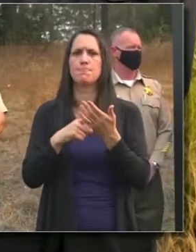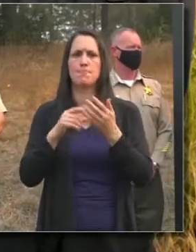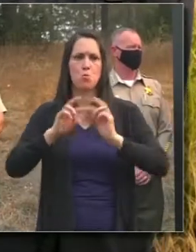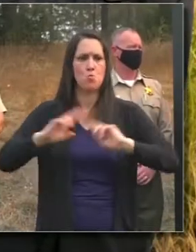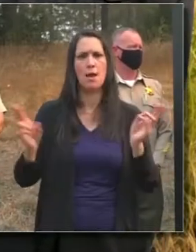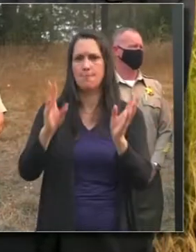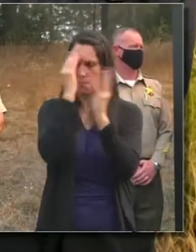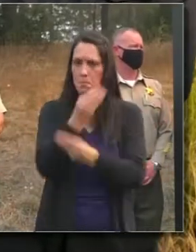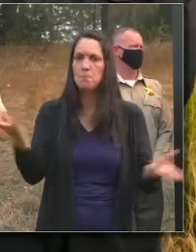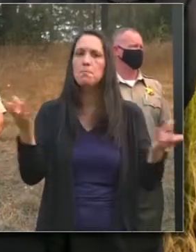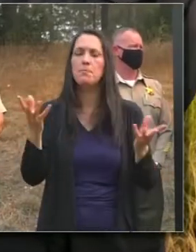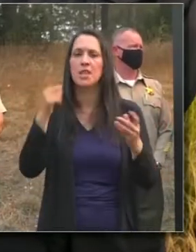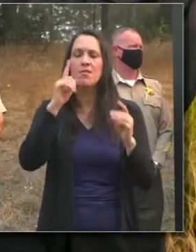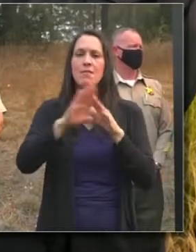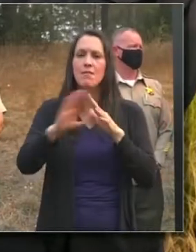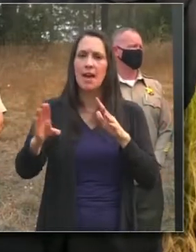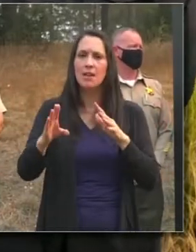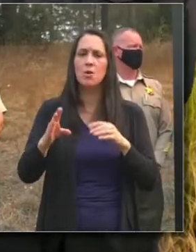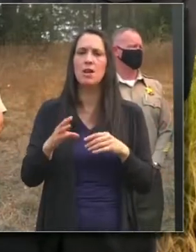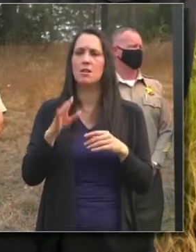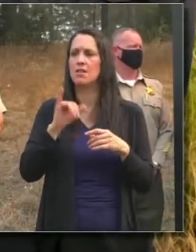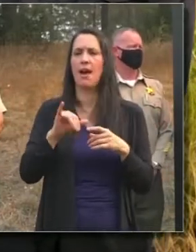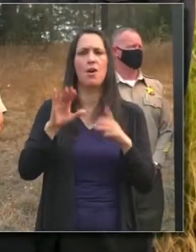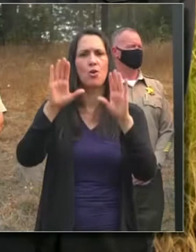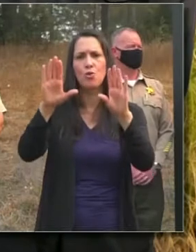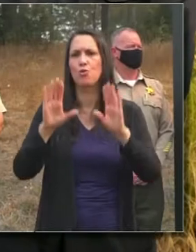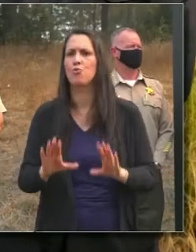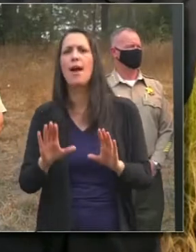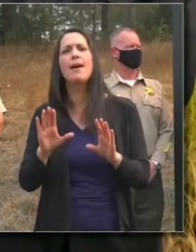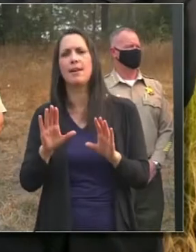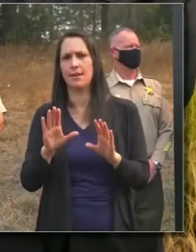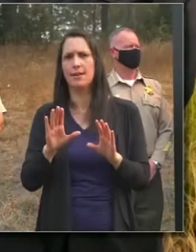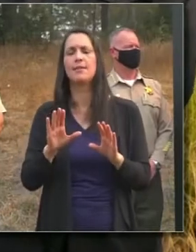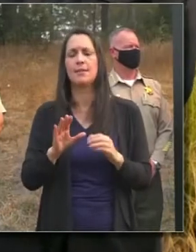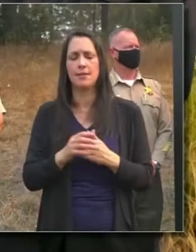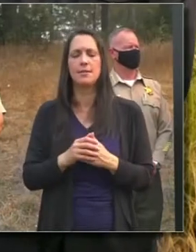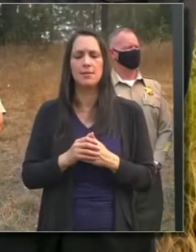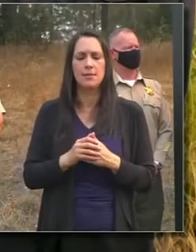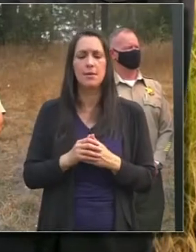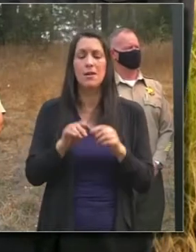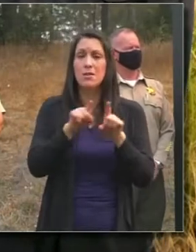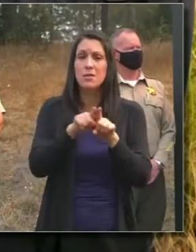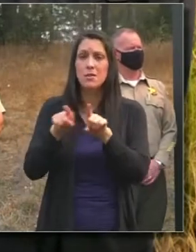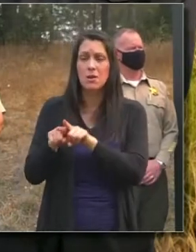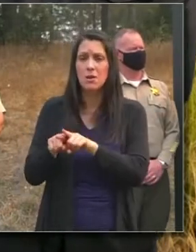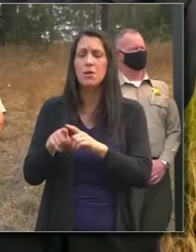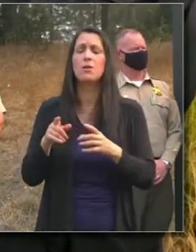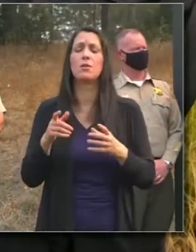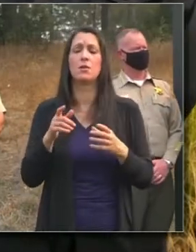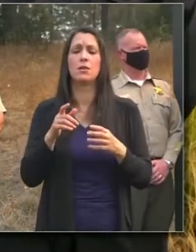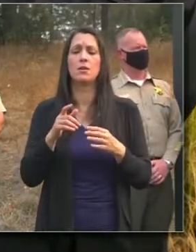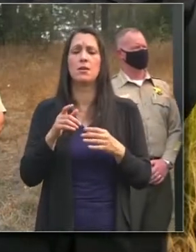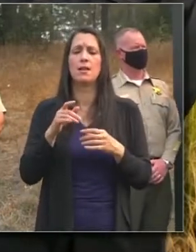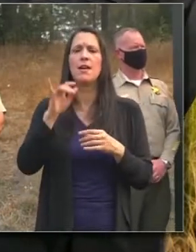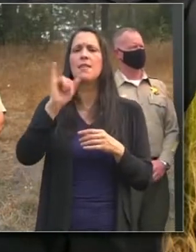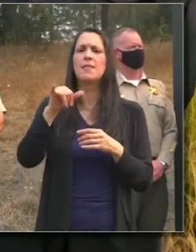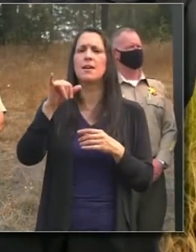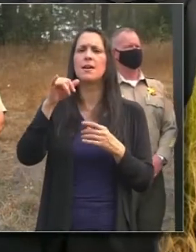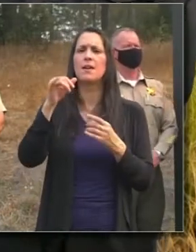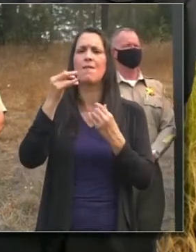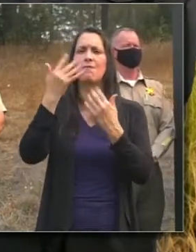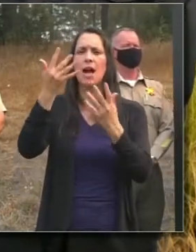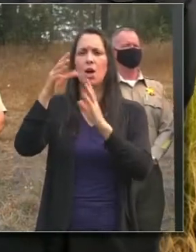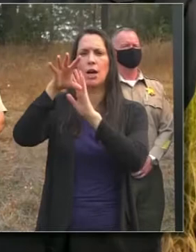tiempo y emitir los mensajes necesarios para las evacuaciones eso fue realmente muy